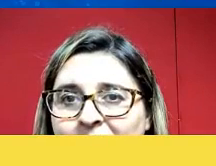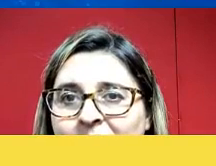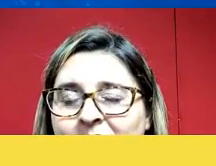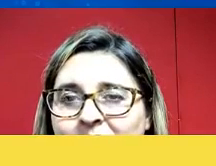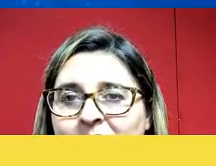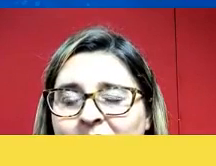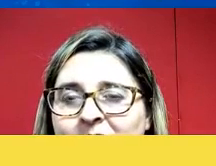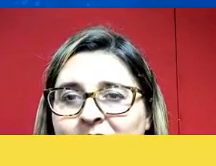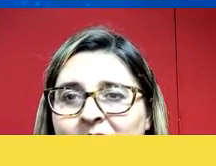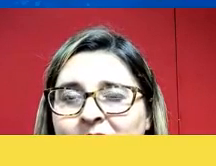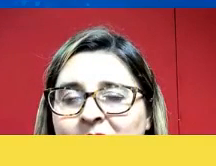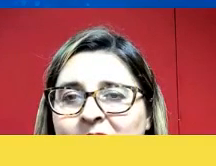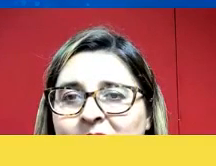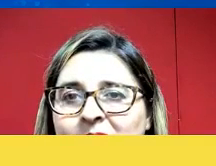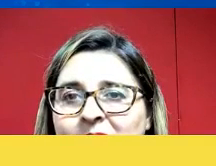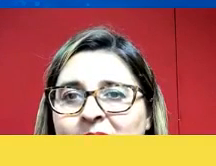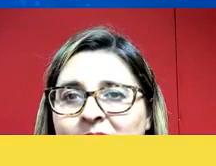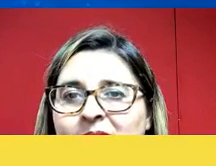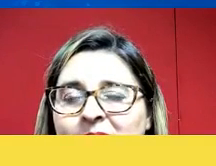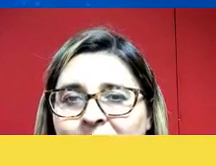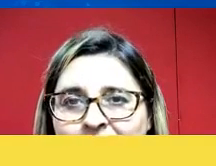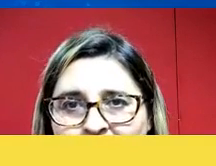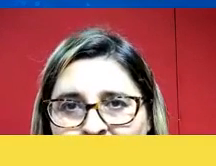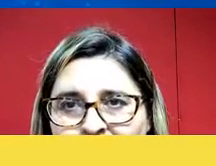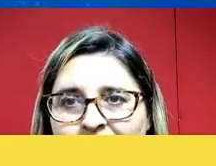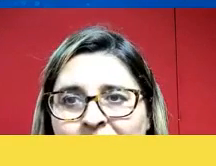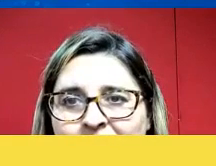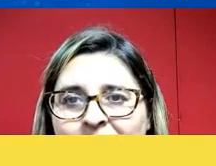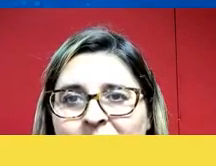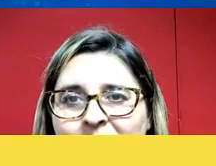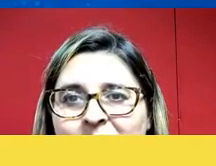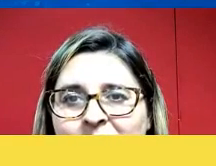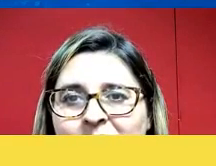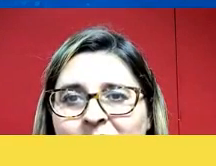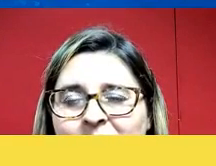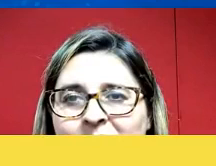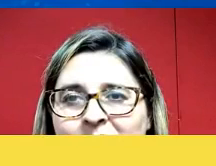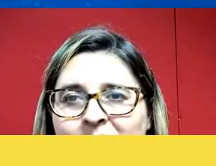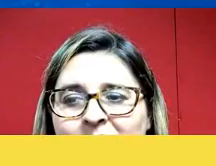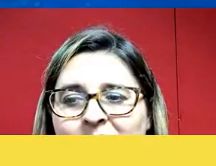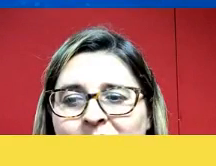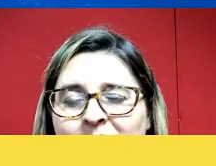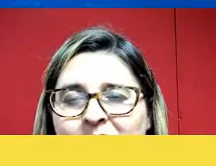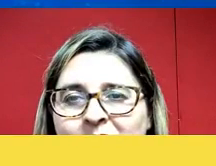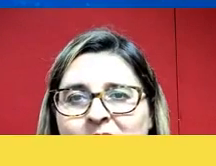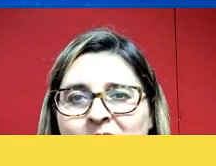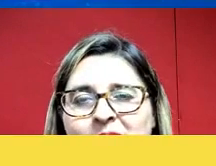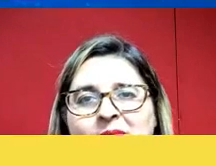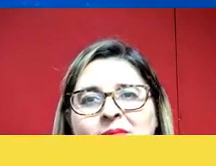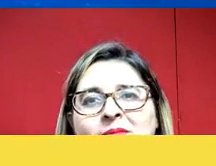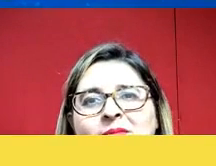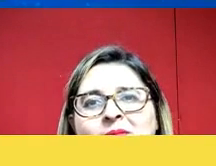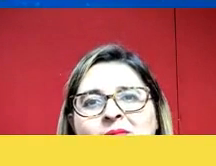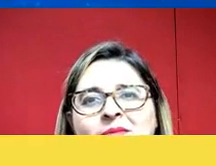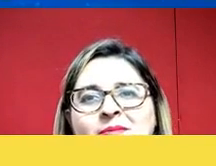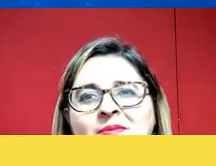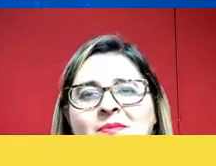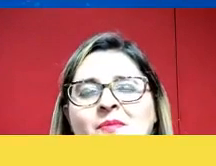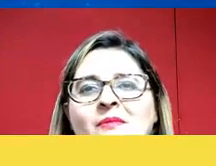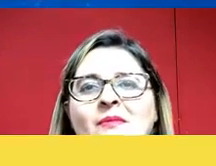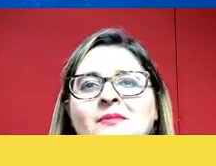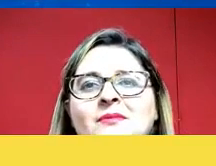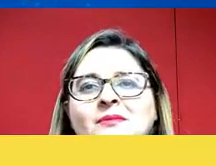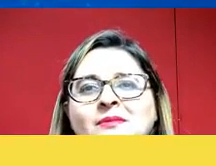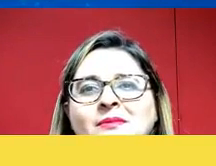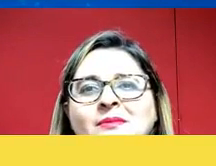Vida, entendiendo, como digo, mosquitos, bacterias. Si uno piensa de los 4.000 millones de años del